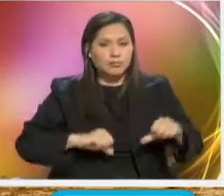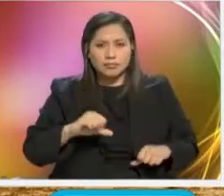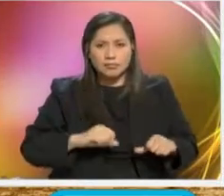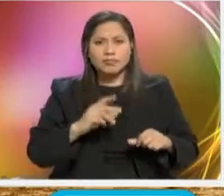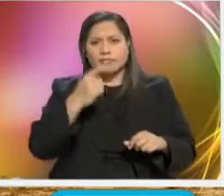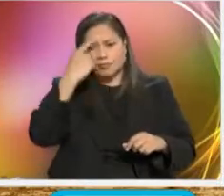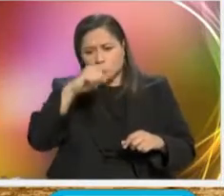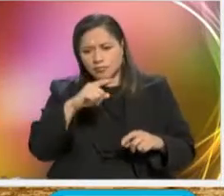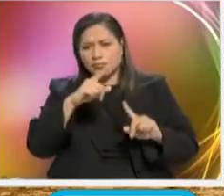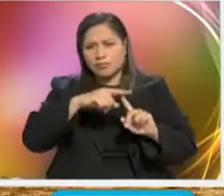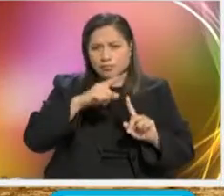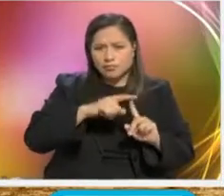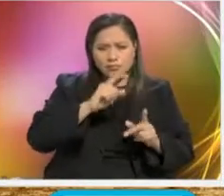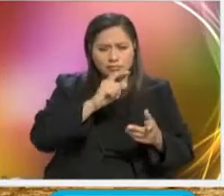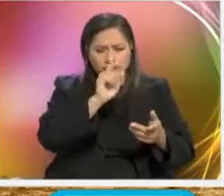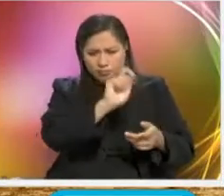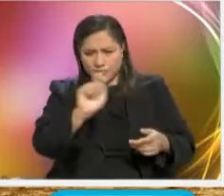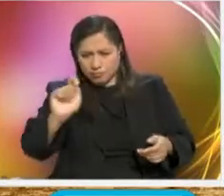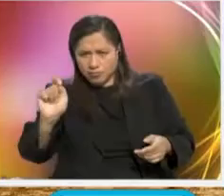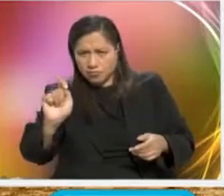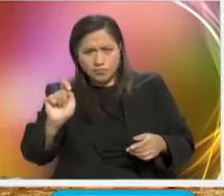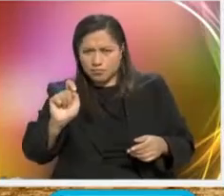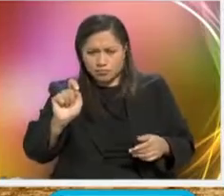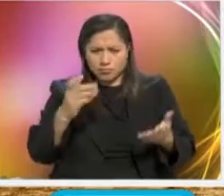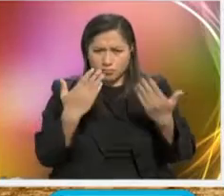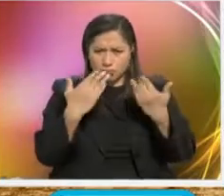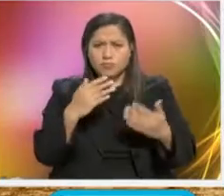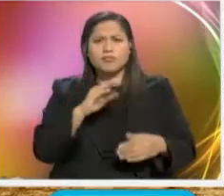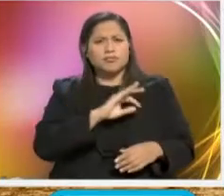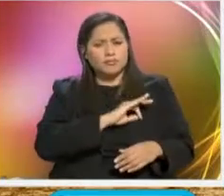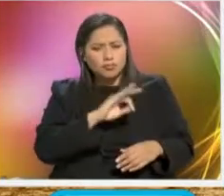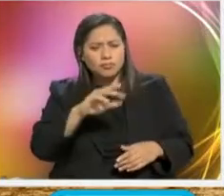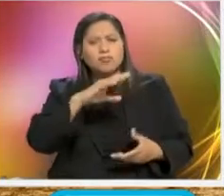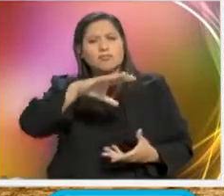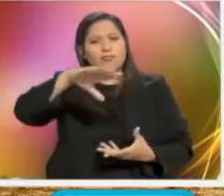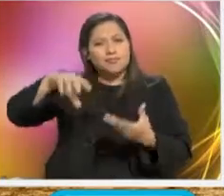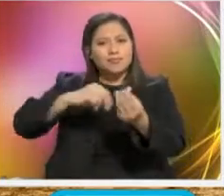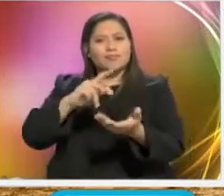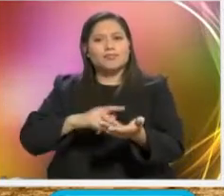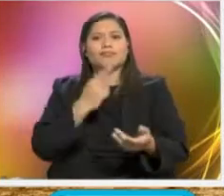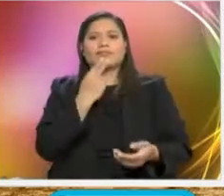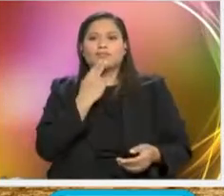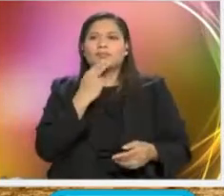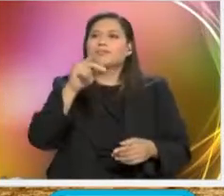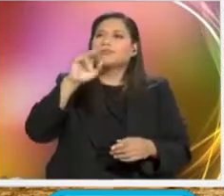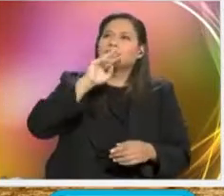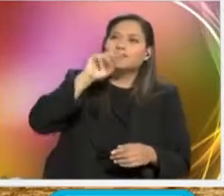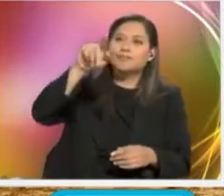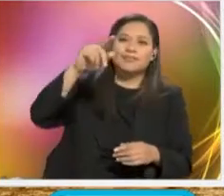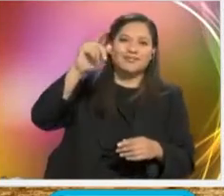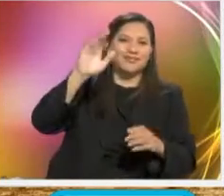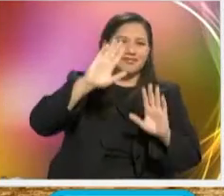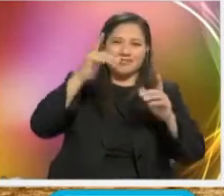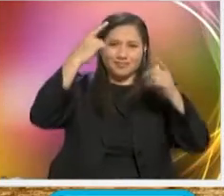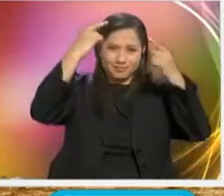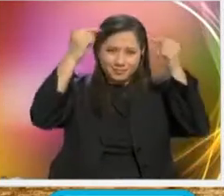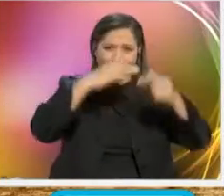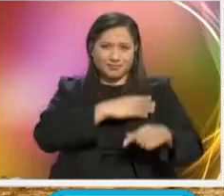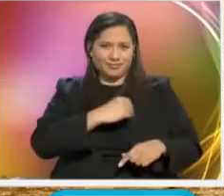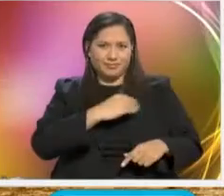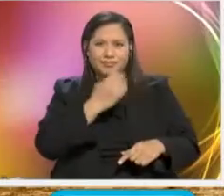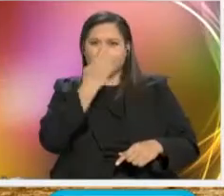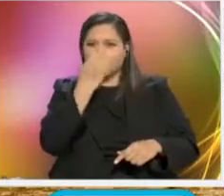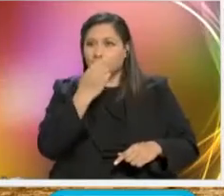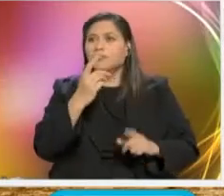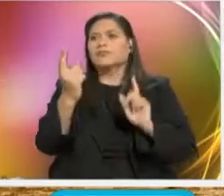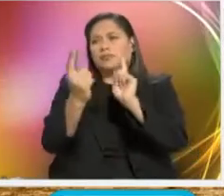¿no? o ejercicios, exacto, escritos. Sí. Yo creo que es una muy buena planteamiento lo que estás haciendo de reciclar, por ese lado. Es lo que te veo. ahorras mucho